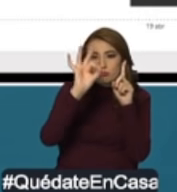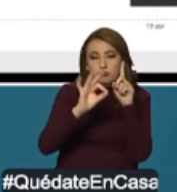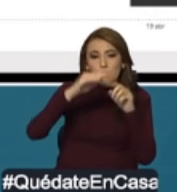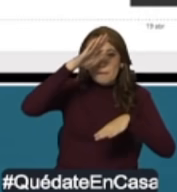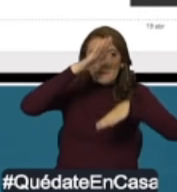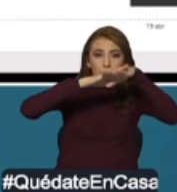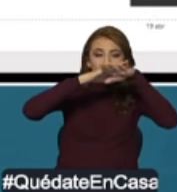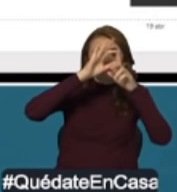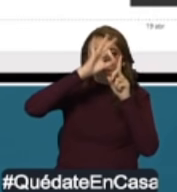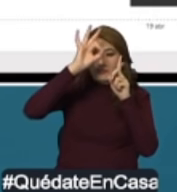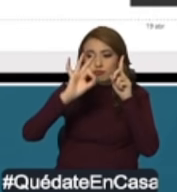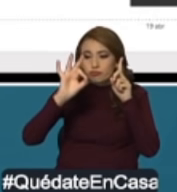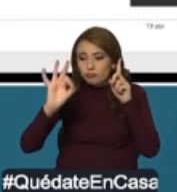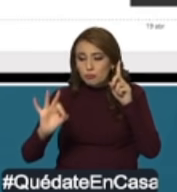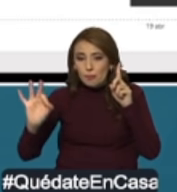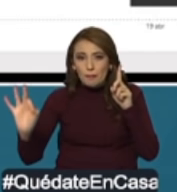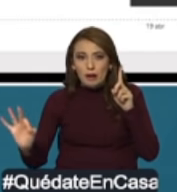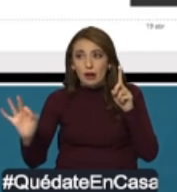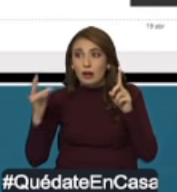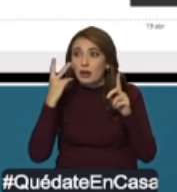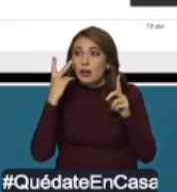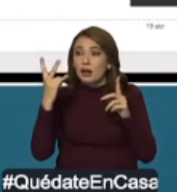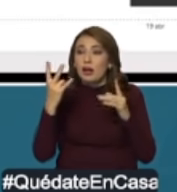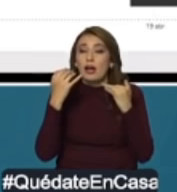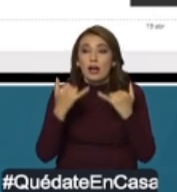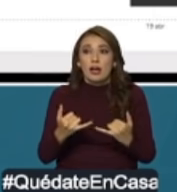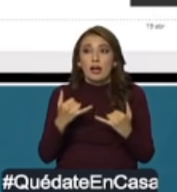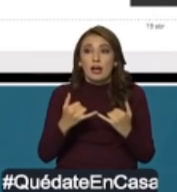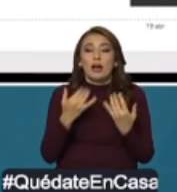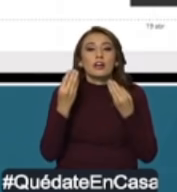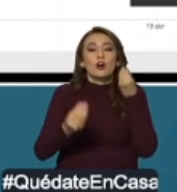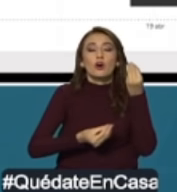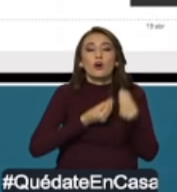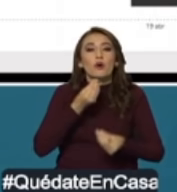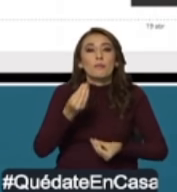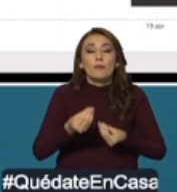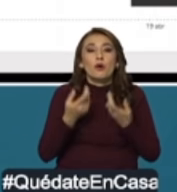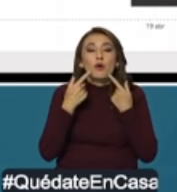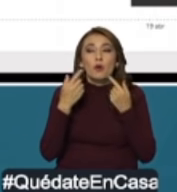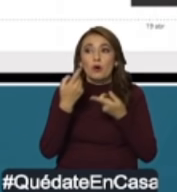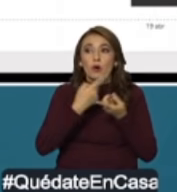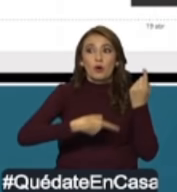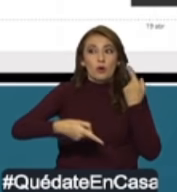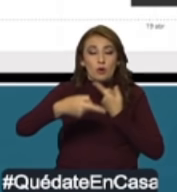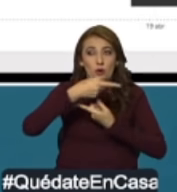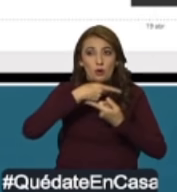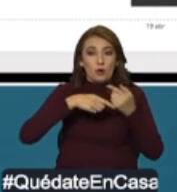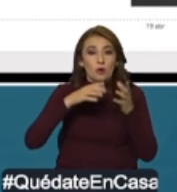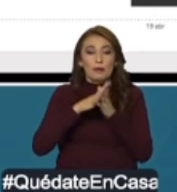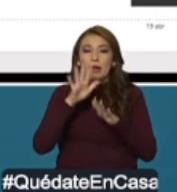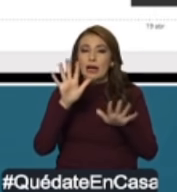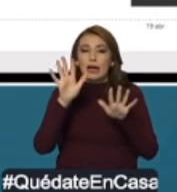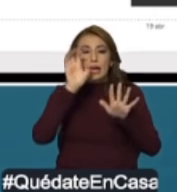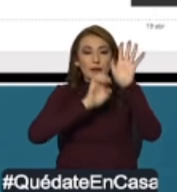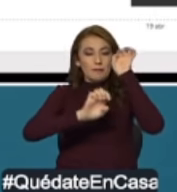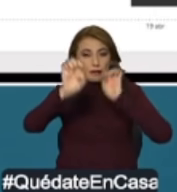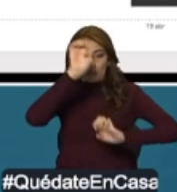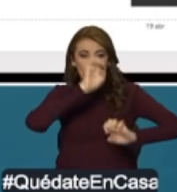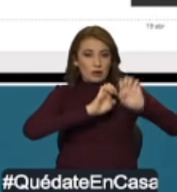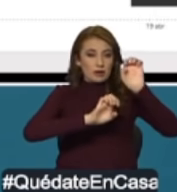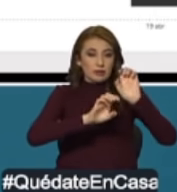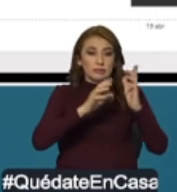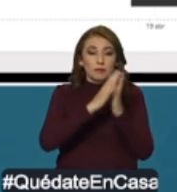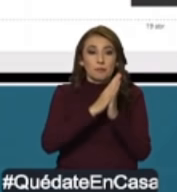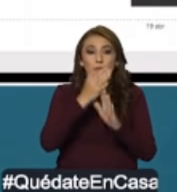el 1 de marzo con la finalidad de determinar en qué momento volvemos a esa, digamos, hasta cierto punto normalidad que